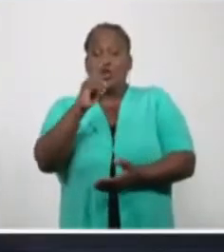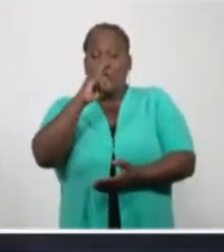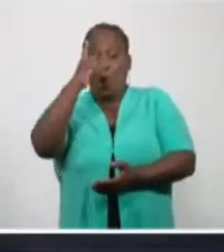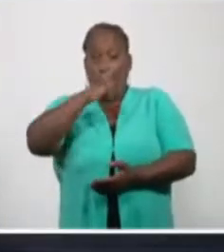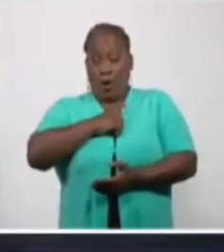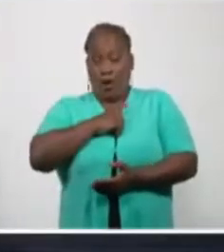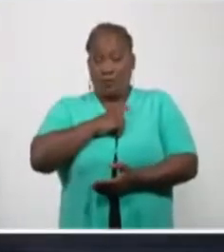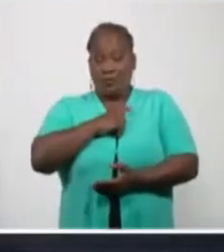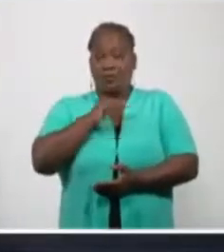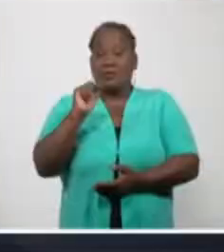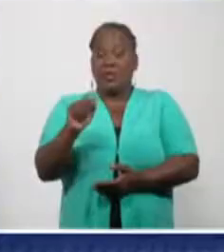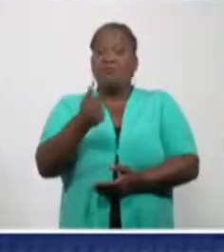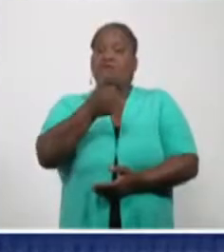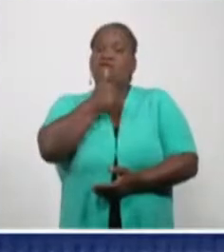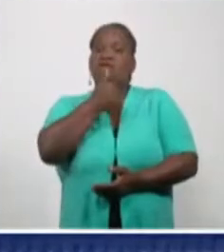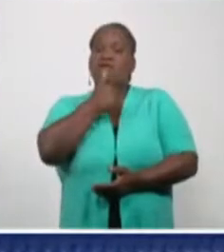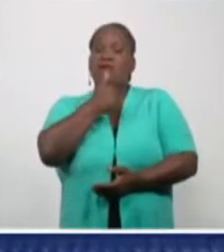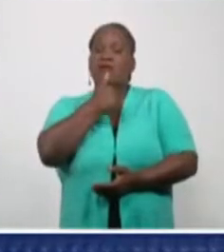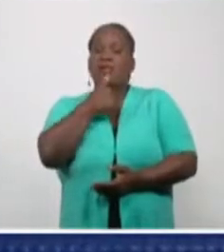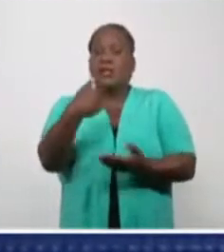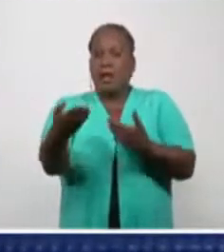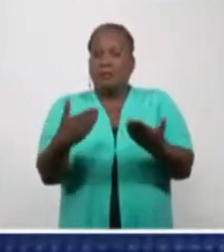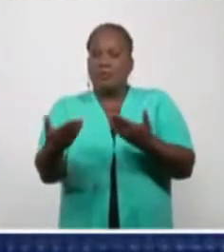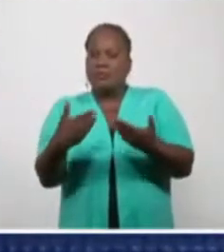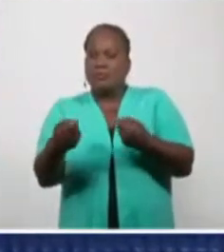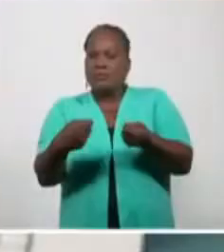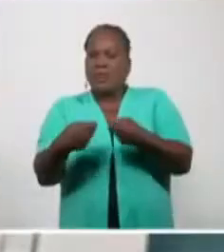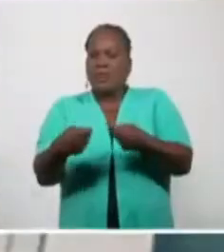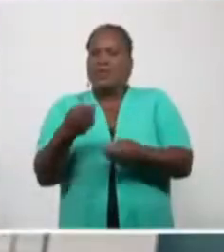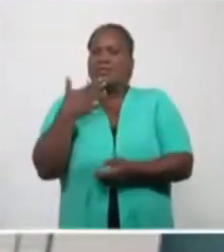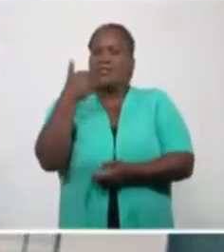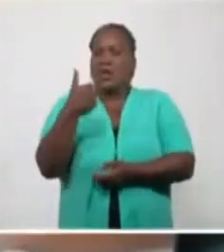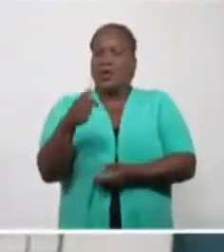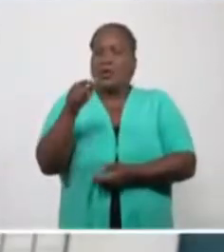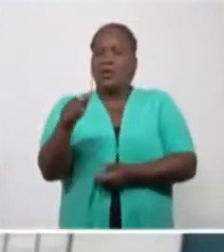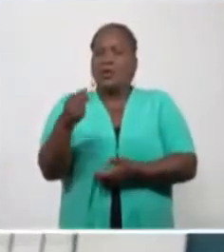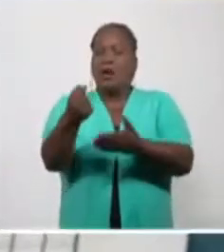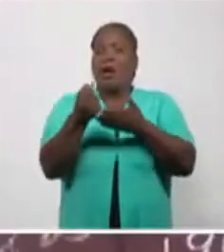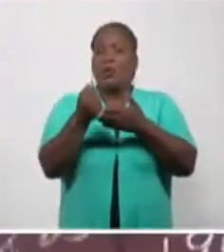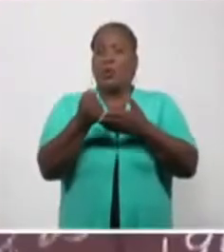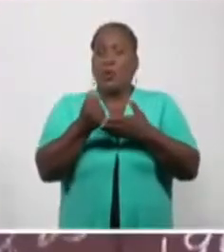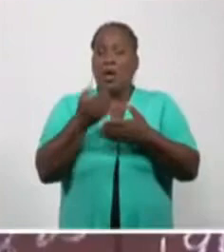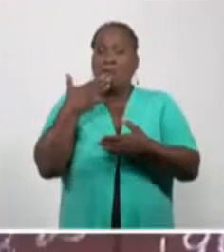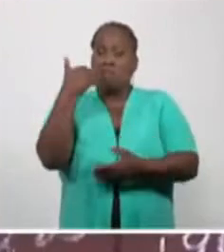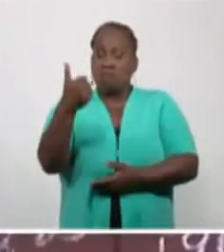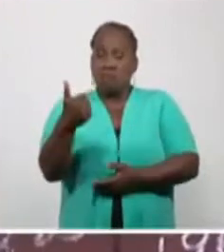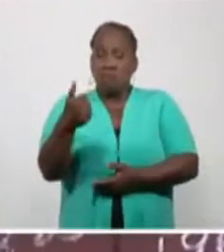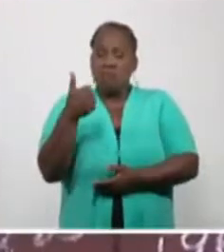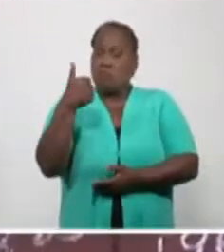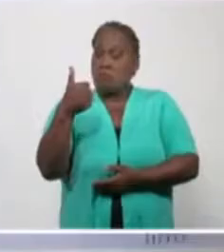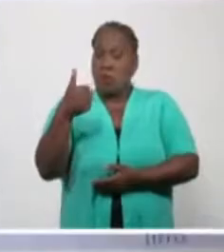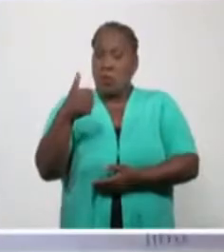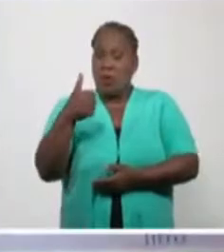defensa, CETIC, facilita transacciones más seguras y participar de las bonificaciones bancarias ventajosas ante la